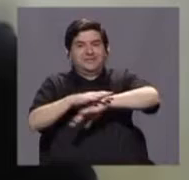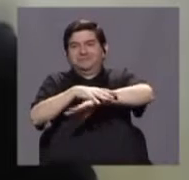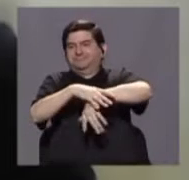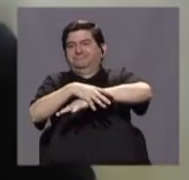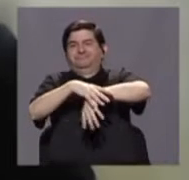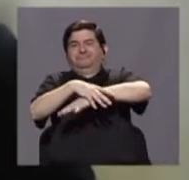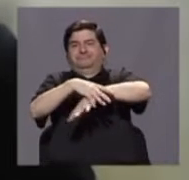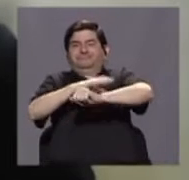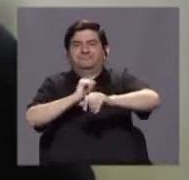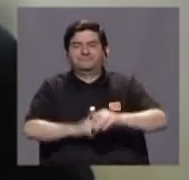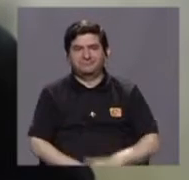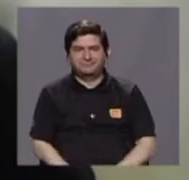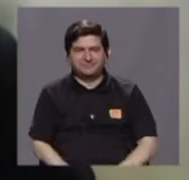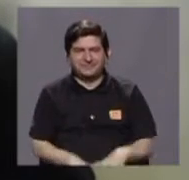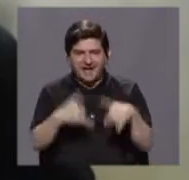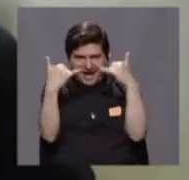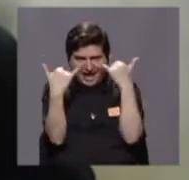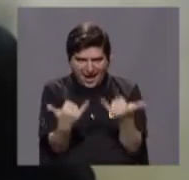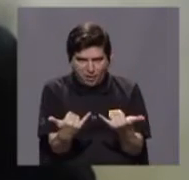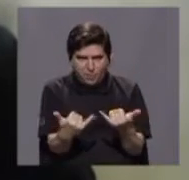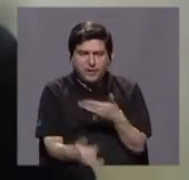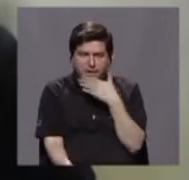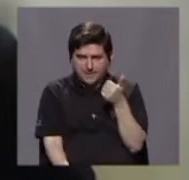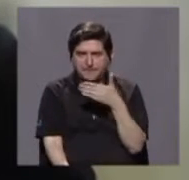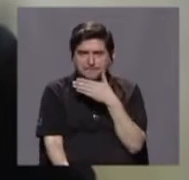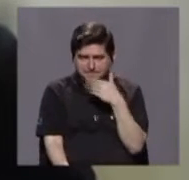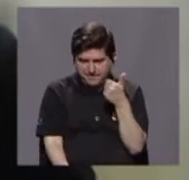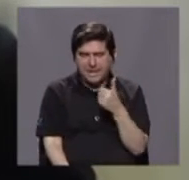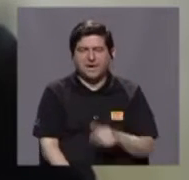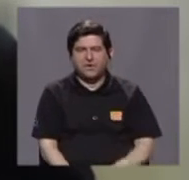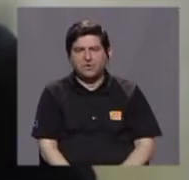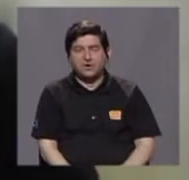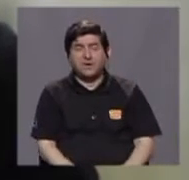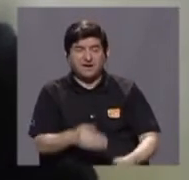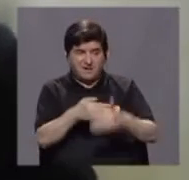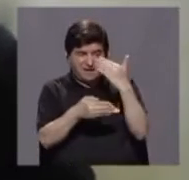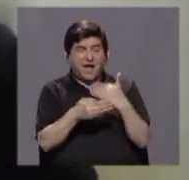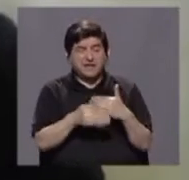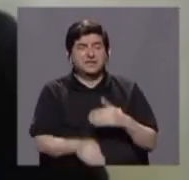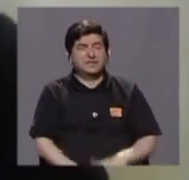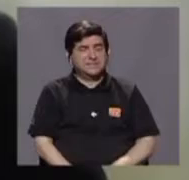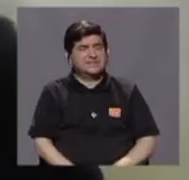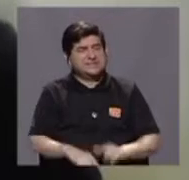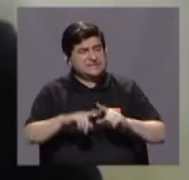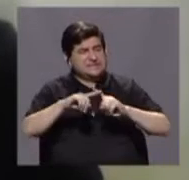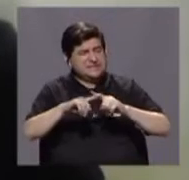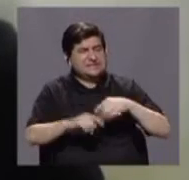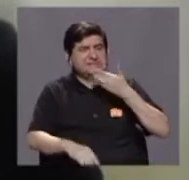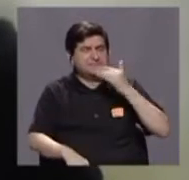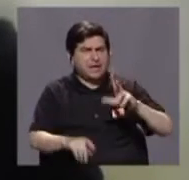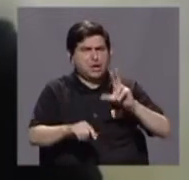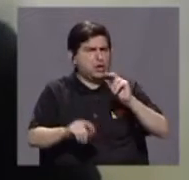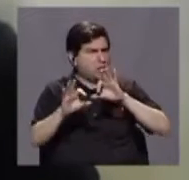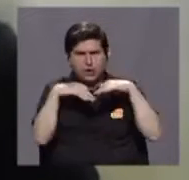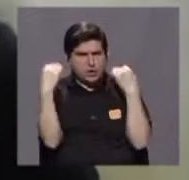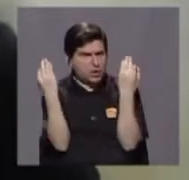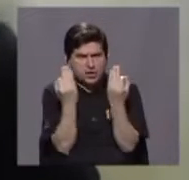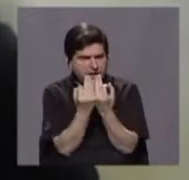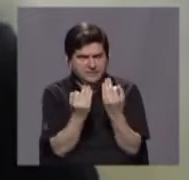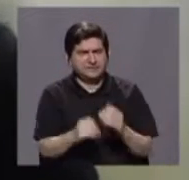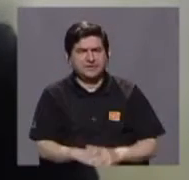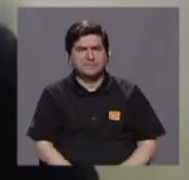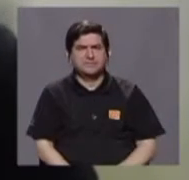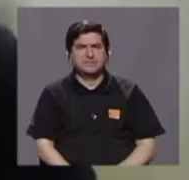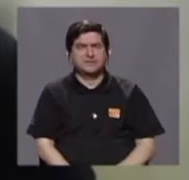lo cual ahora nos encontramos mucho mejor, pero lo hemos pasado relativamente mal. No en plan familiar, conoces